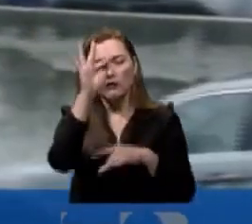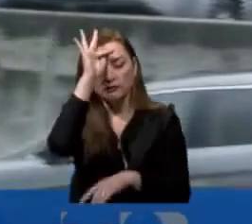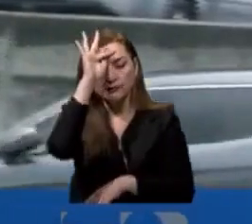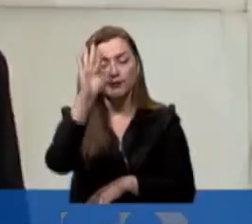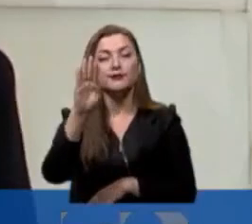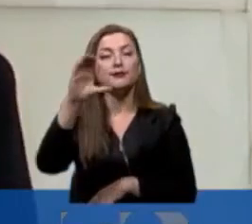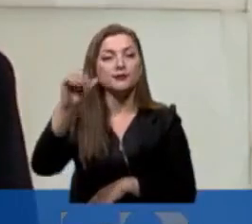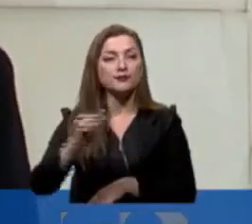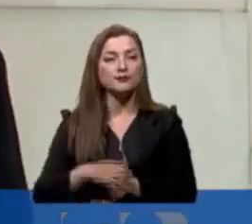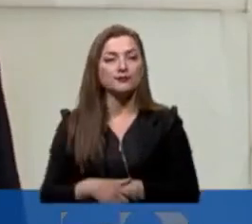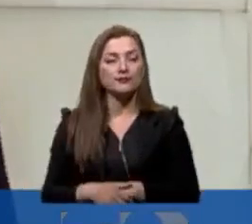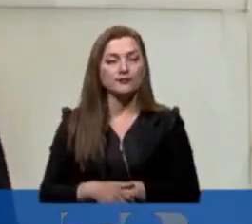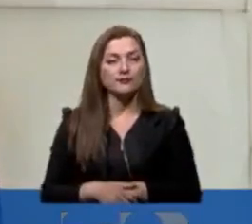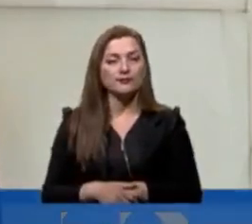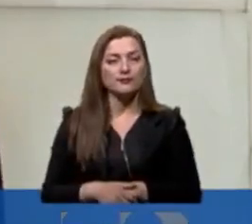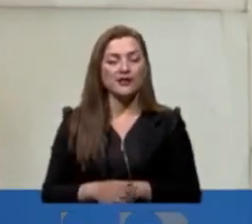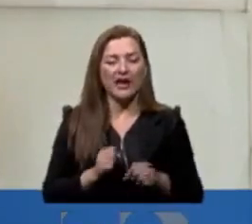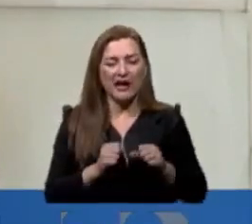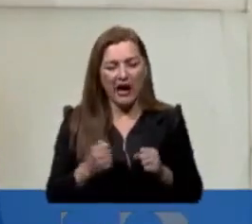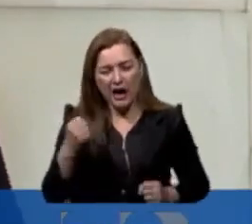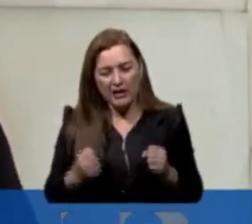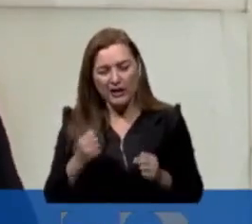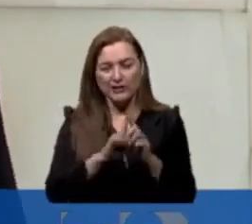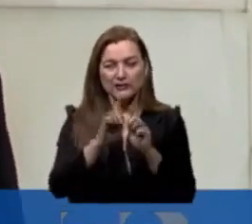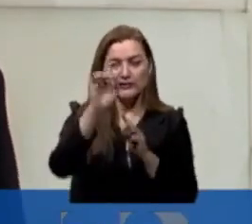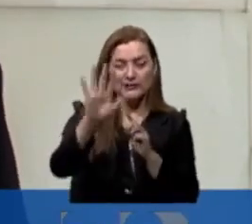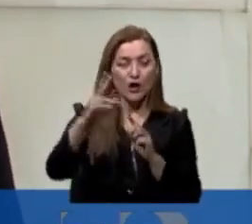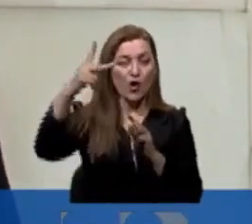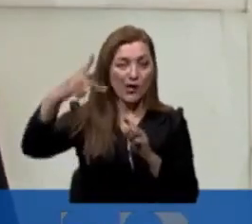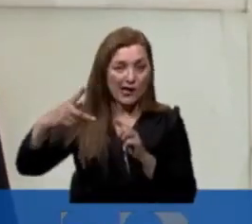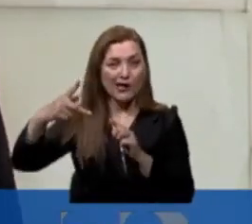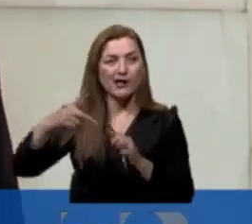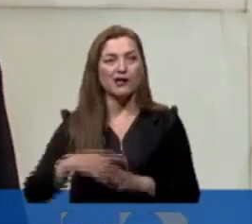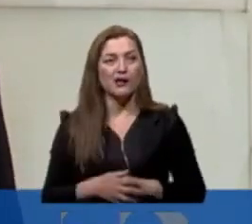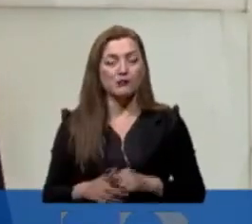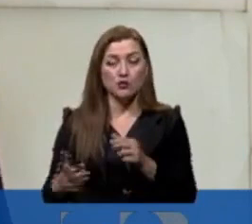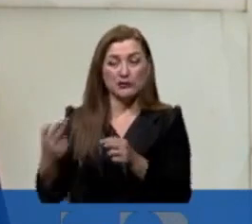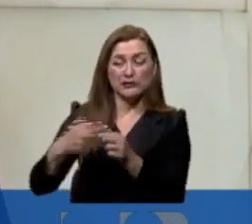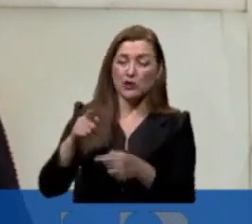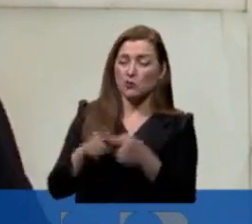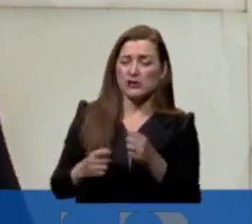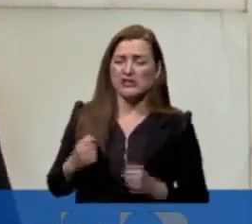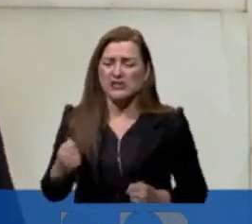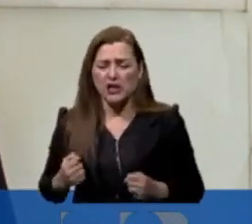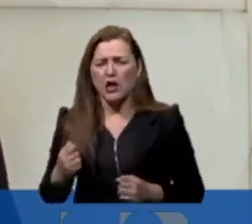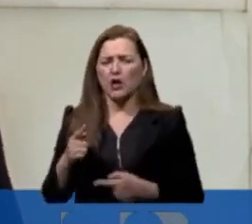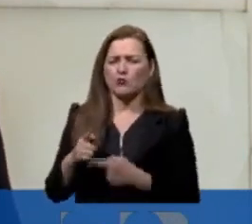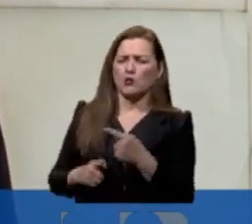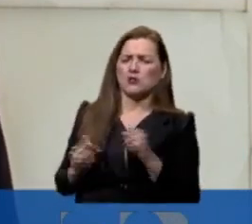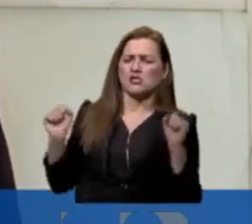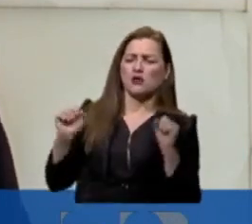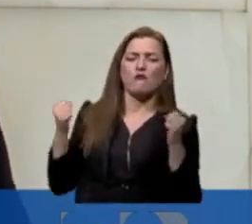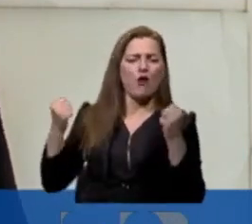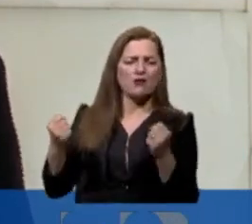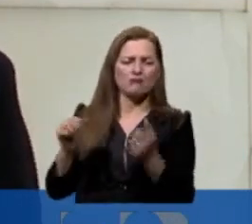hospital baca Ortiz es una carrera cinco K pero No necesariamente es una carrera Quienes no puedan correr Quienes no puedan hacer un ejercicio